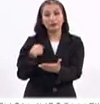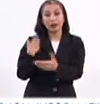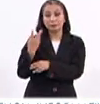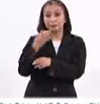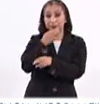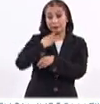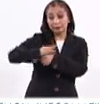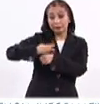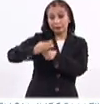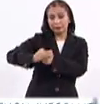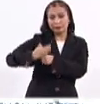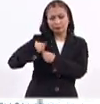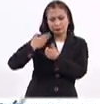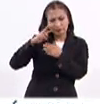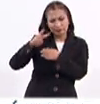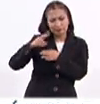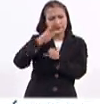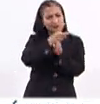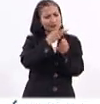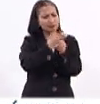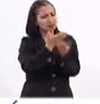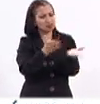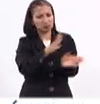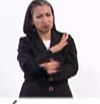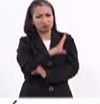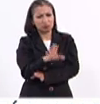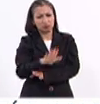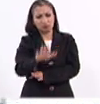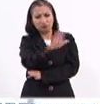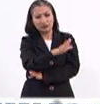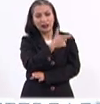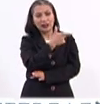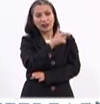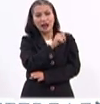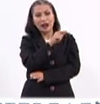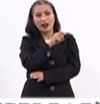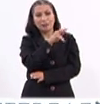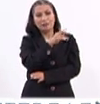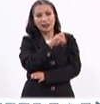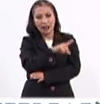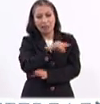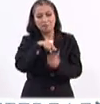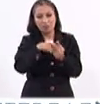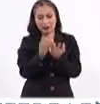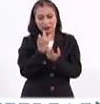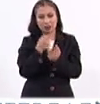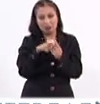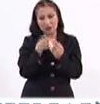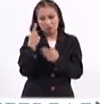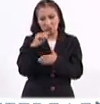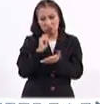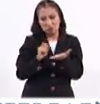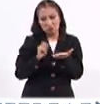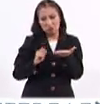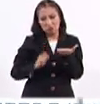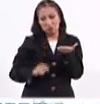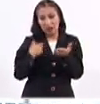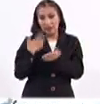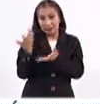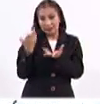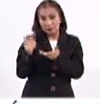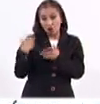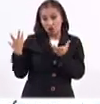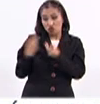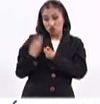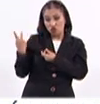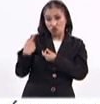a la convocatoria y bueno, invitamos de manera general. Gabriel inicia con este proyecto y empezamos a redactar